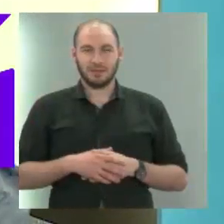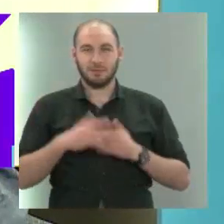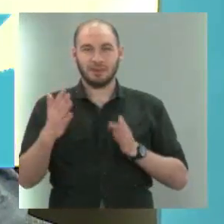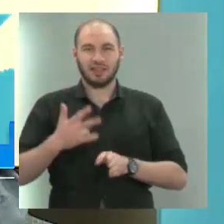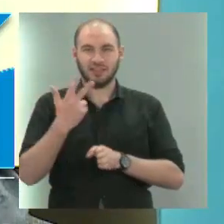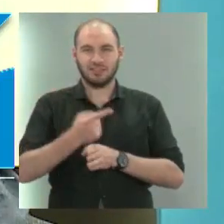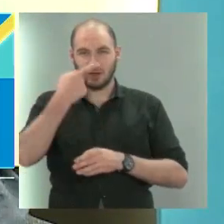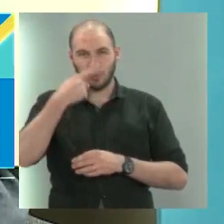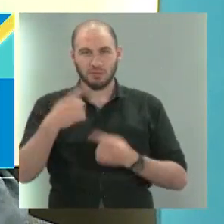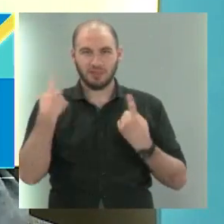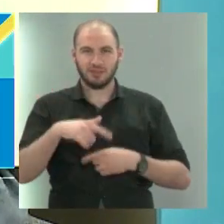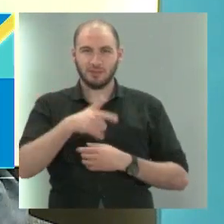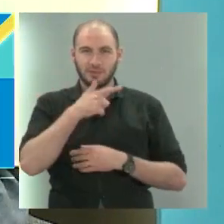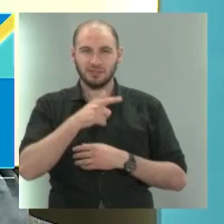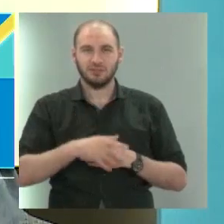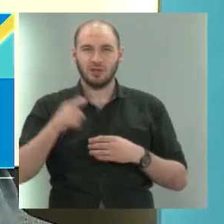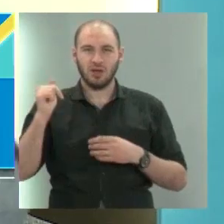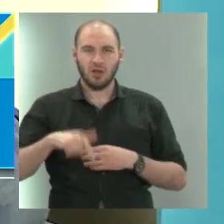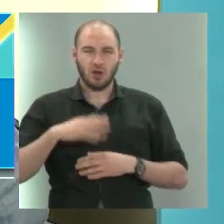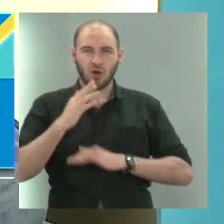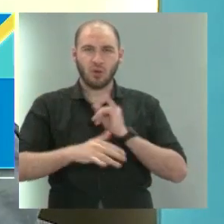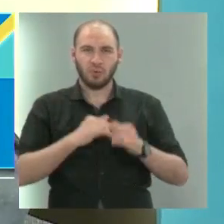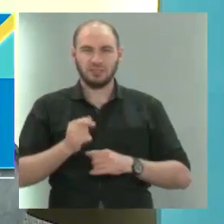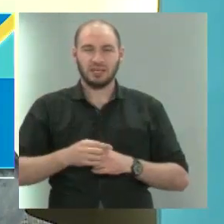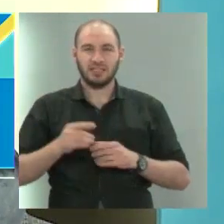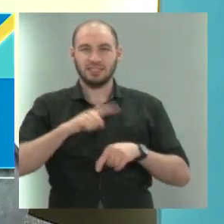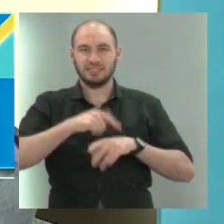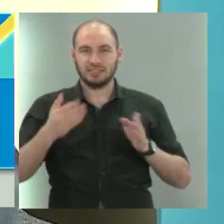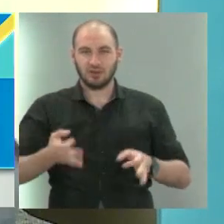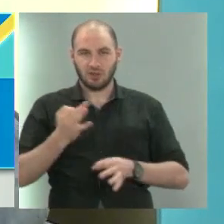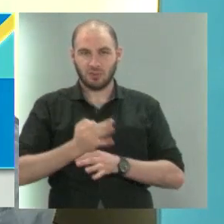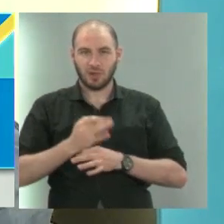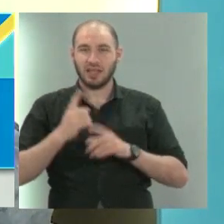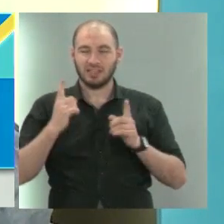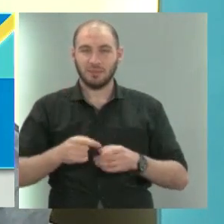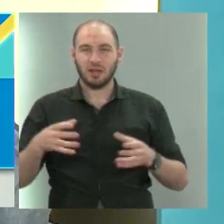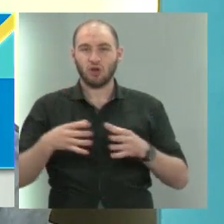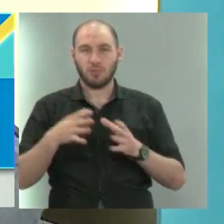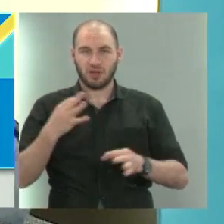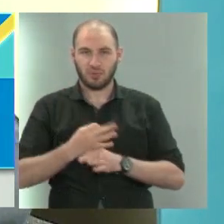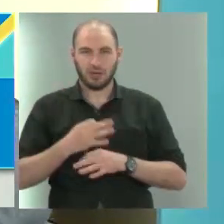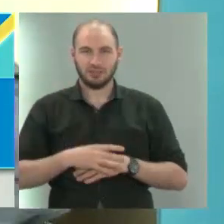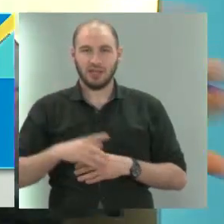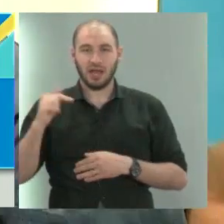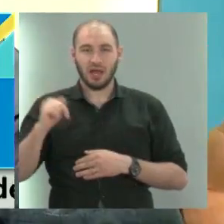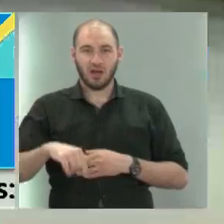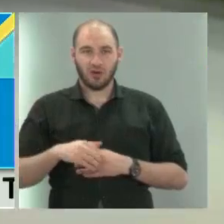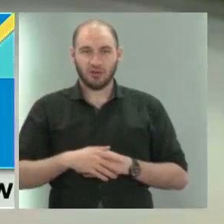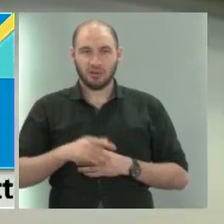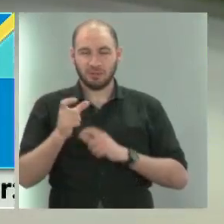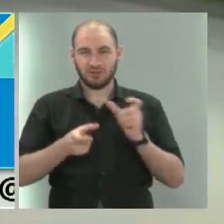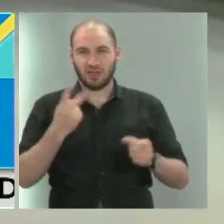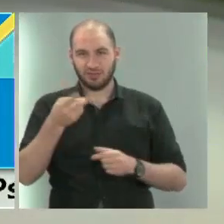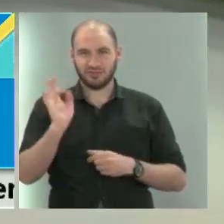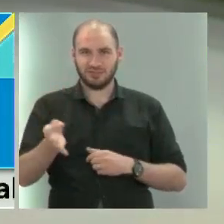Tercer y último bloque de Distintos Parecidos y hoy estamos hablando del ciclo lectivo y también del sistema educativo. Hoy tenemos a dos